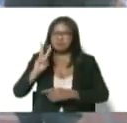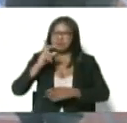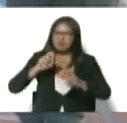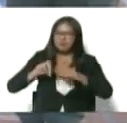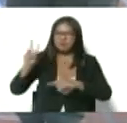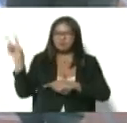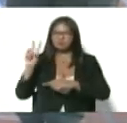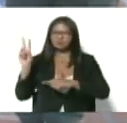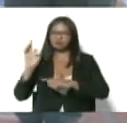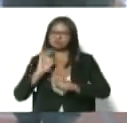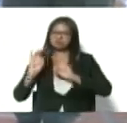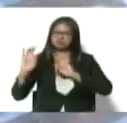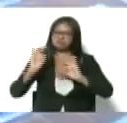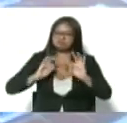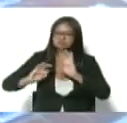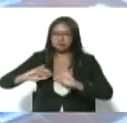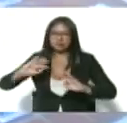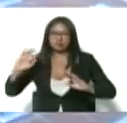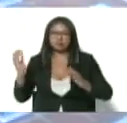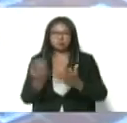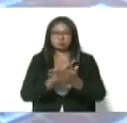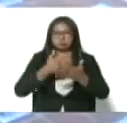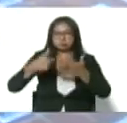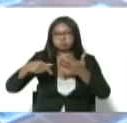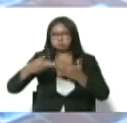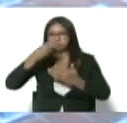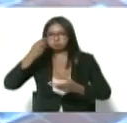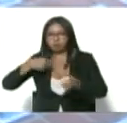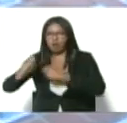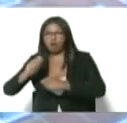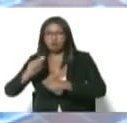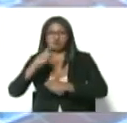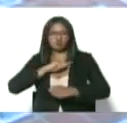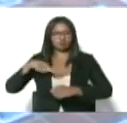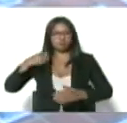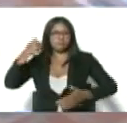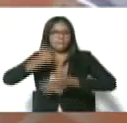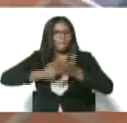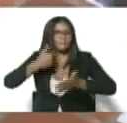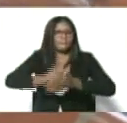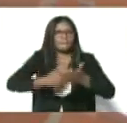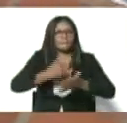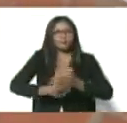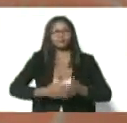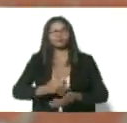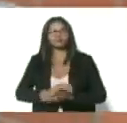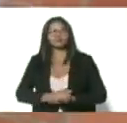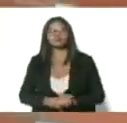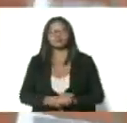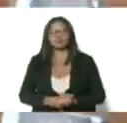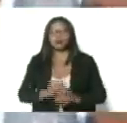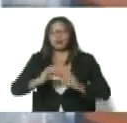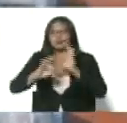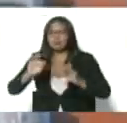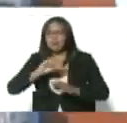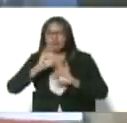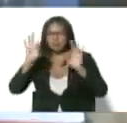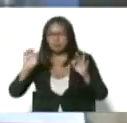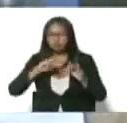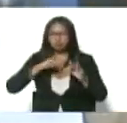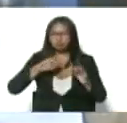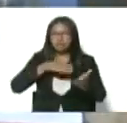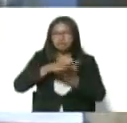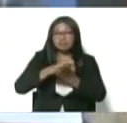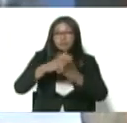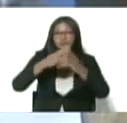teatro de tráfico de narcotráfico se ha combatido como seguramente lo vemos nosotros garantizado